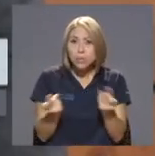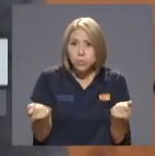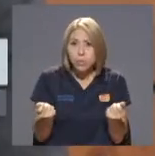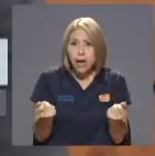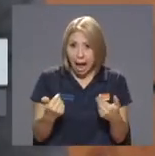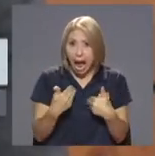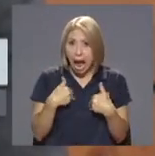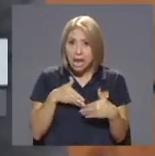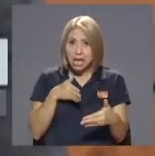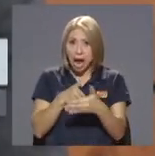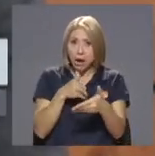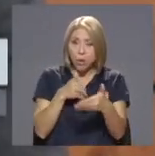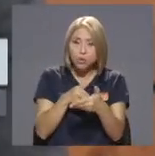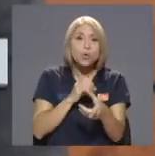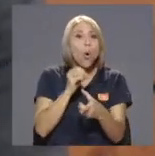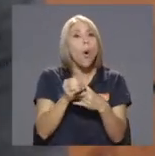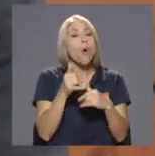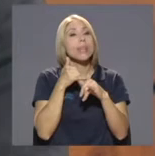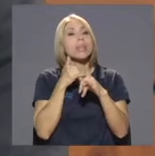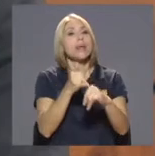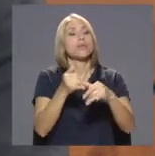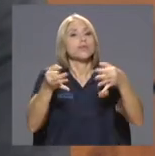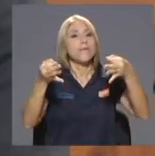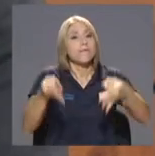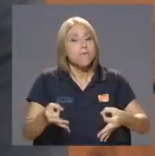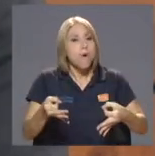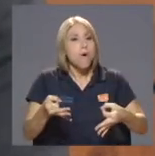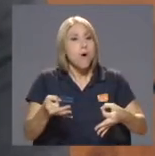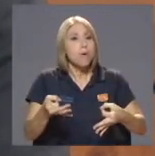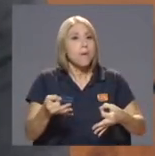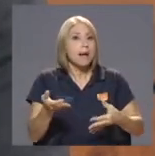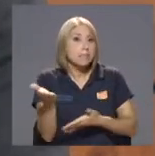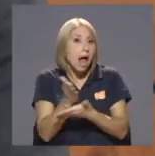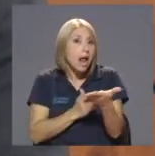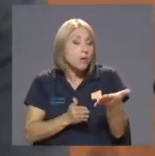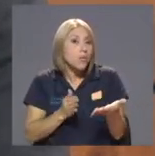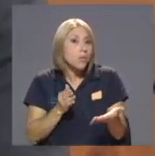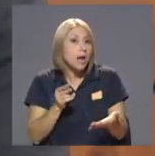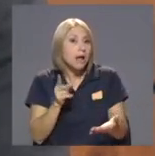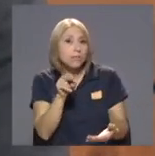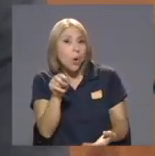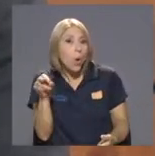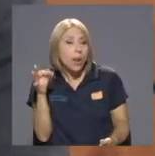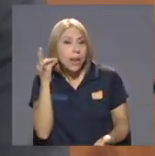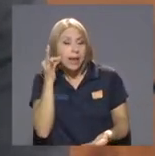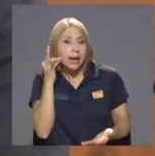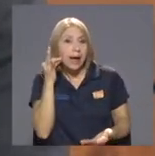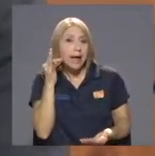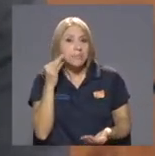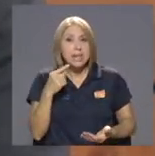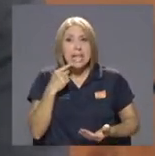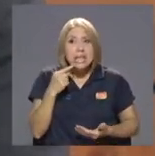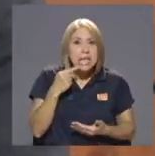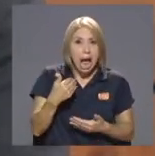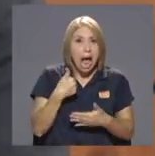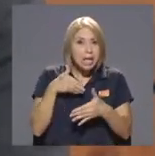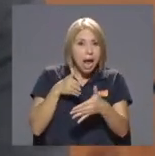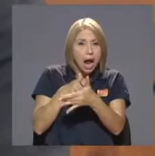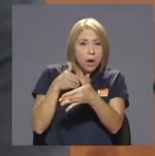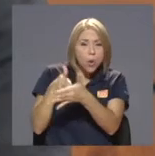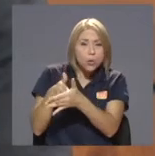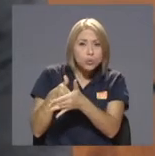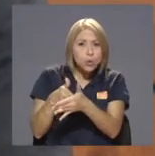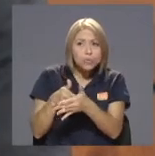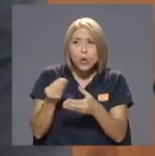algún tipo de denuncia formal de parte de alguna de sus colegas, que le comente cómo se puede vivir en